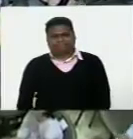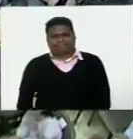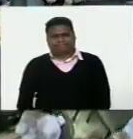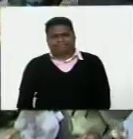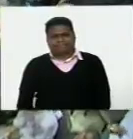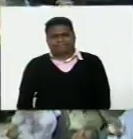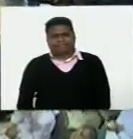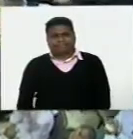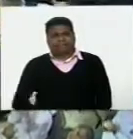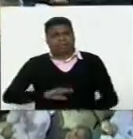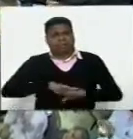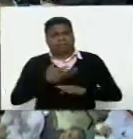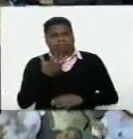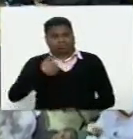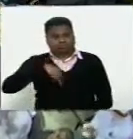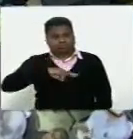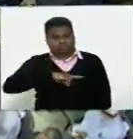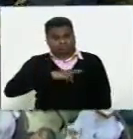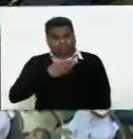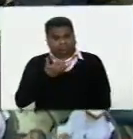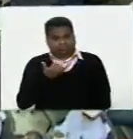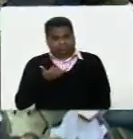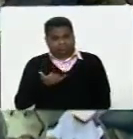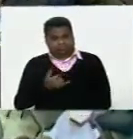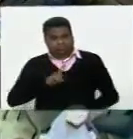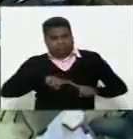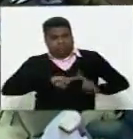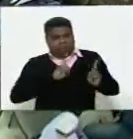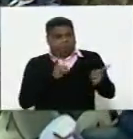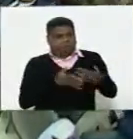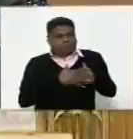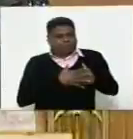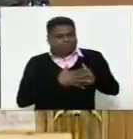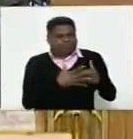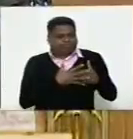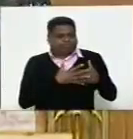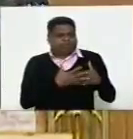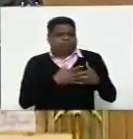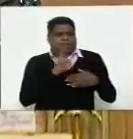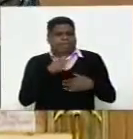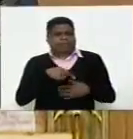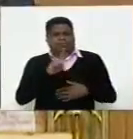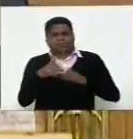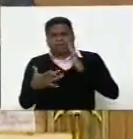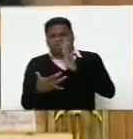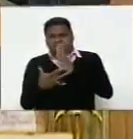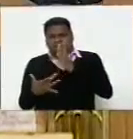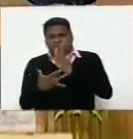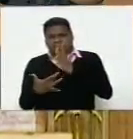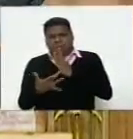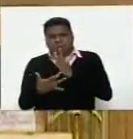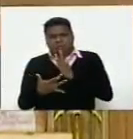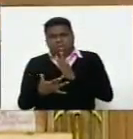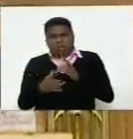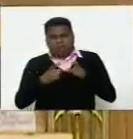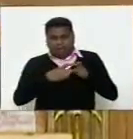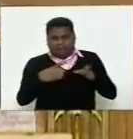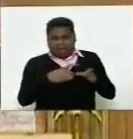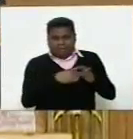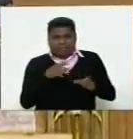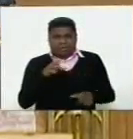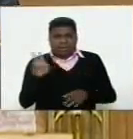Porque estamos poniendo el corazón, pero también la tecnología, con el carné de la